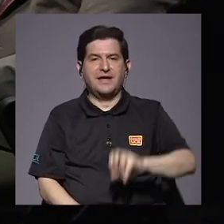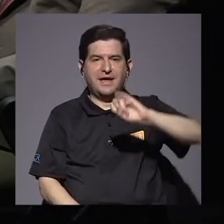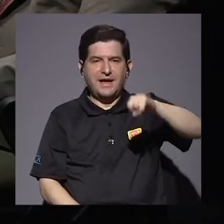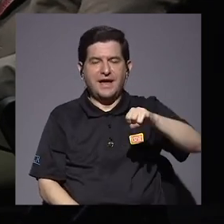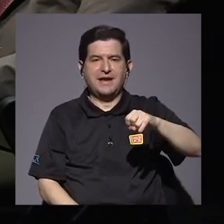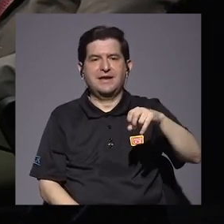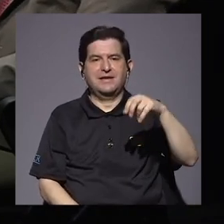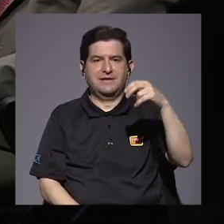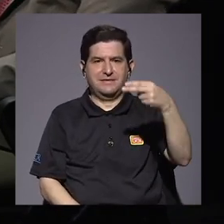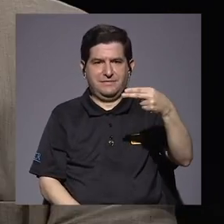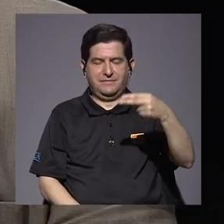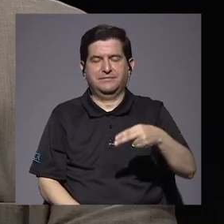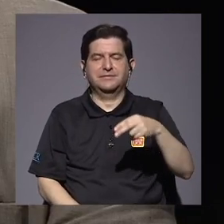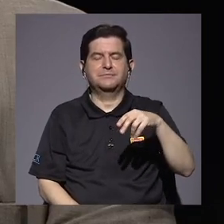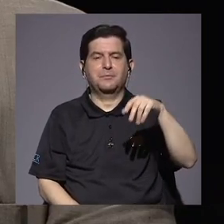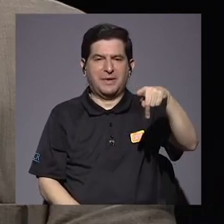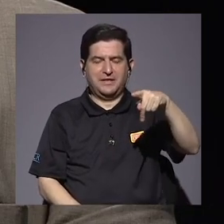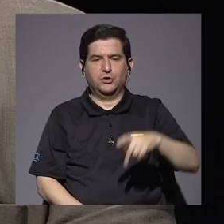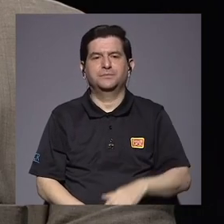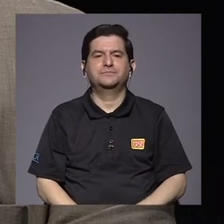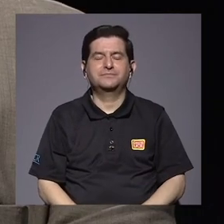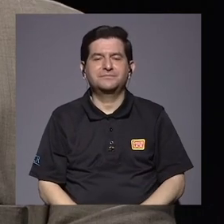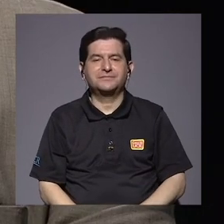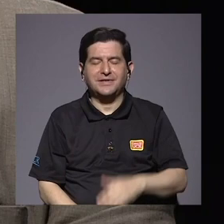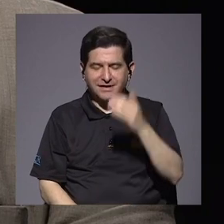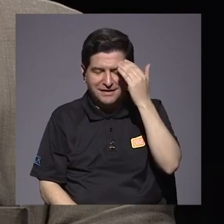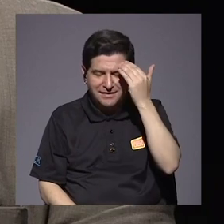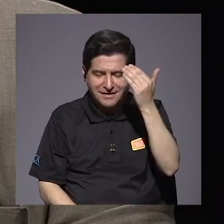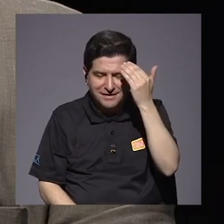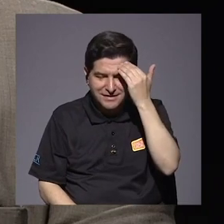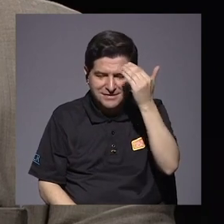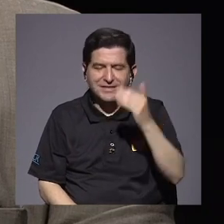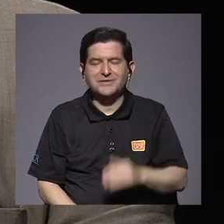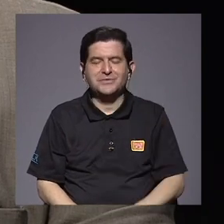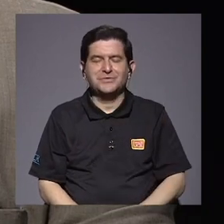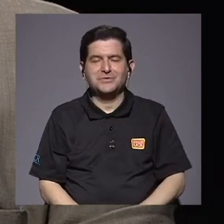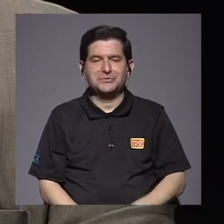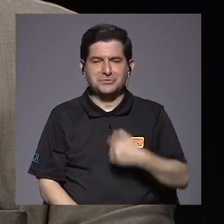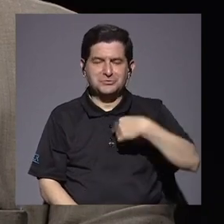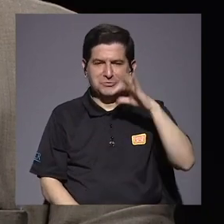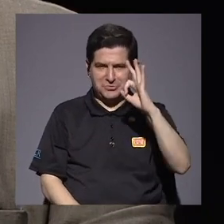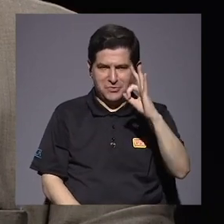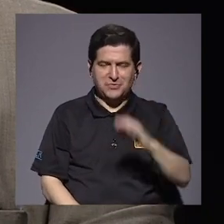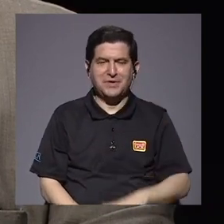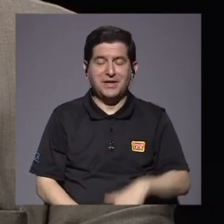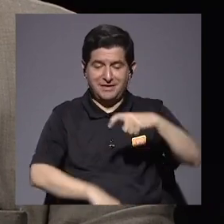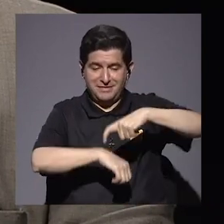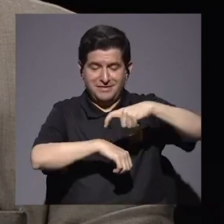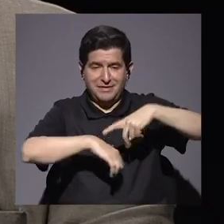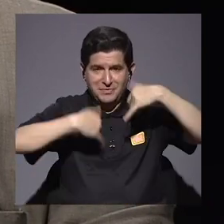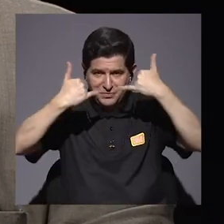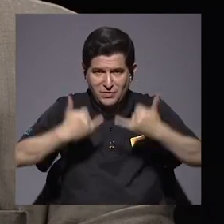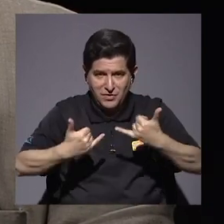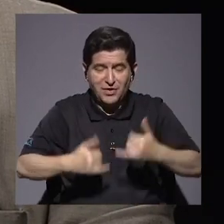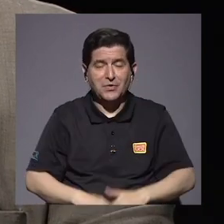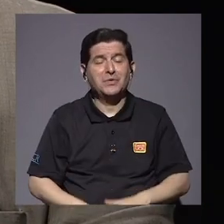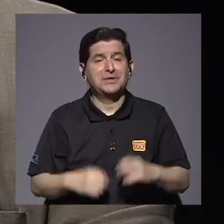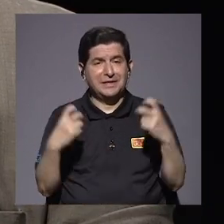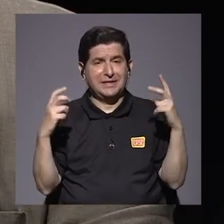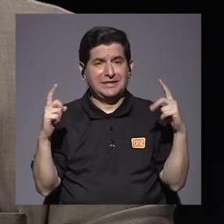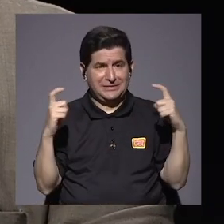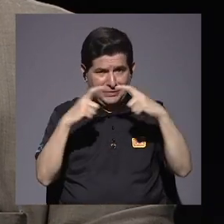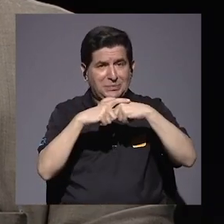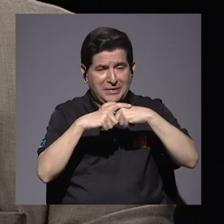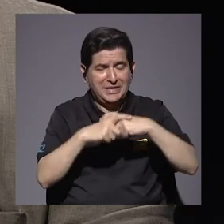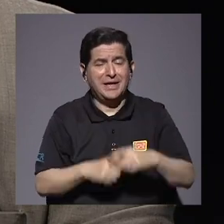jubilación. ¿Cómo está, don Carlos? Encantado de saludarlo, Marlon. Muy bien. Pasando esta temporada compleja para